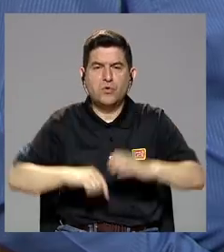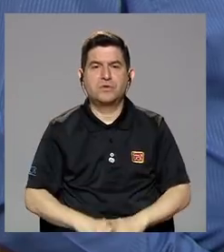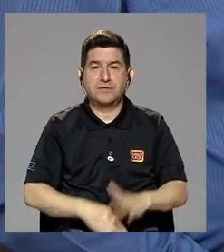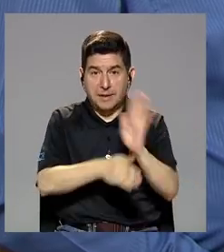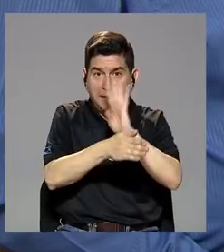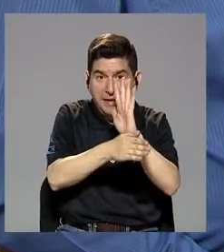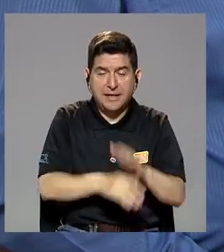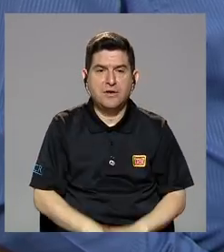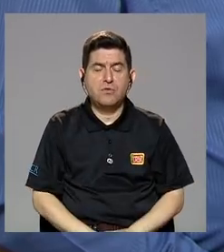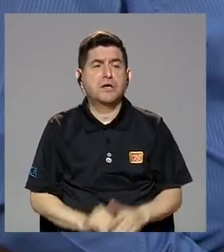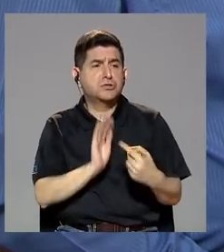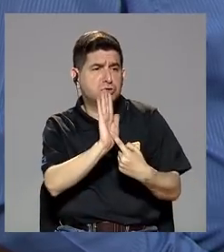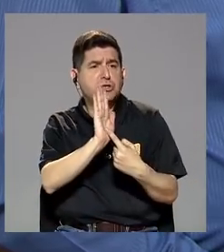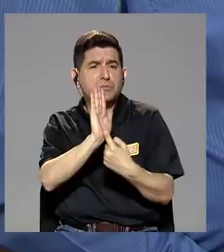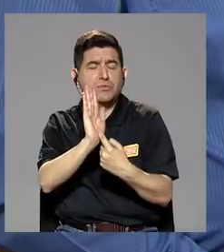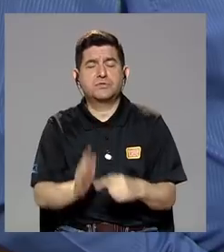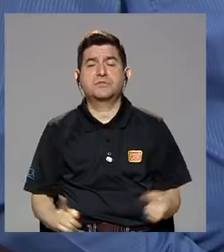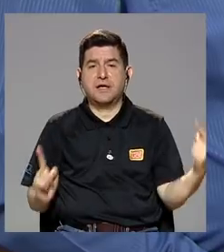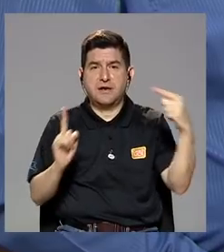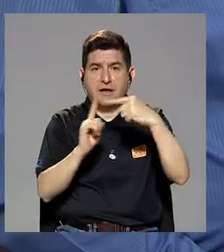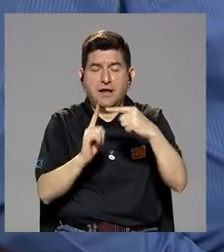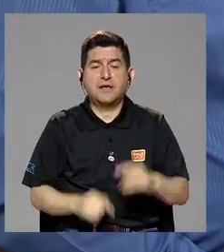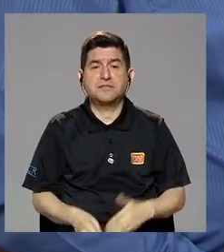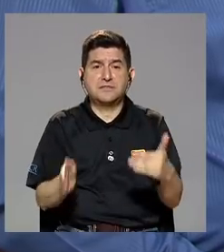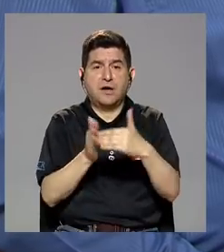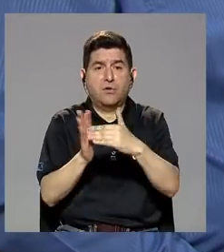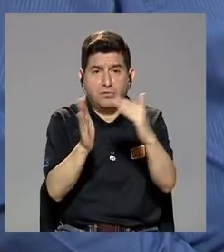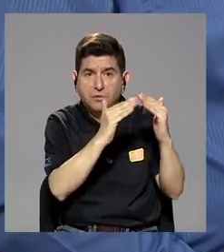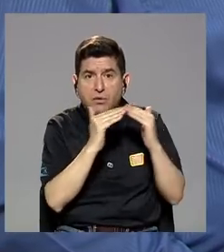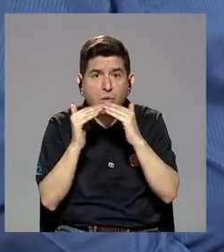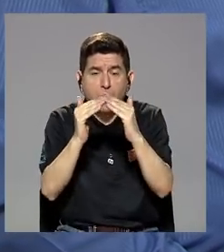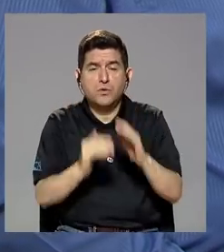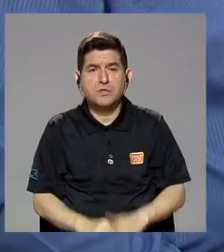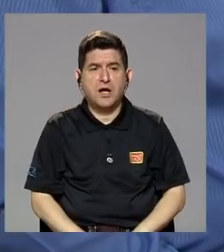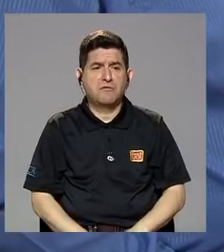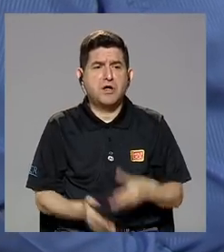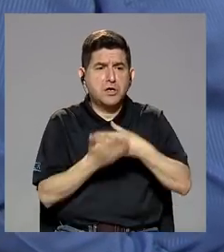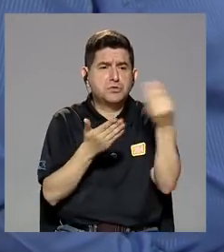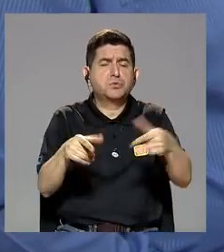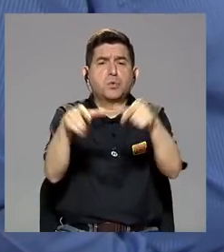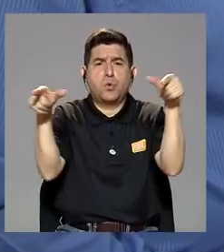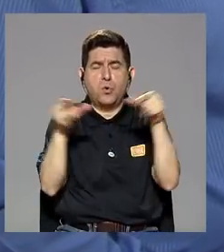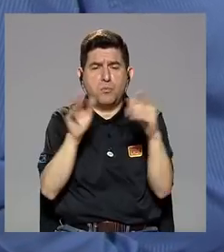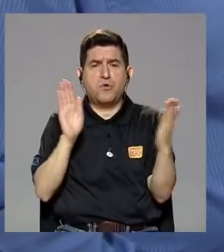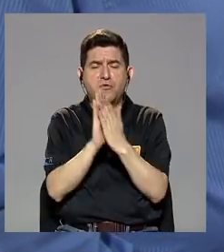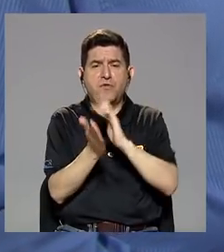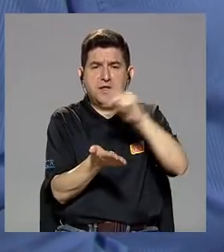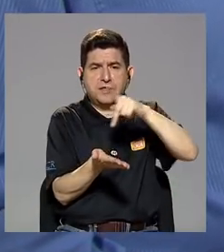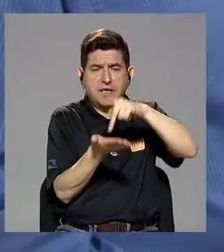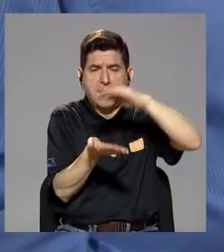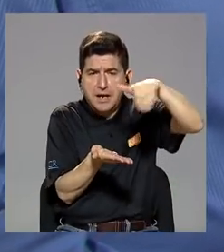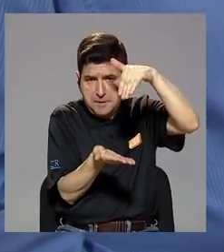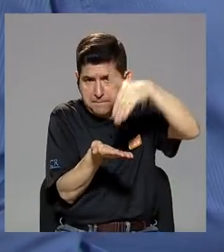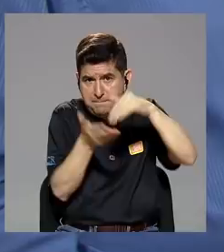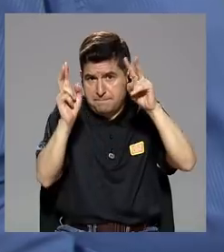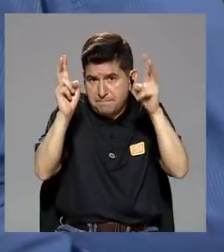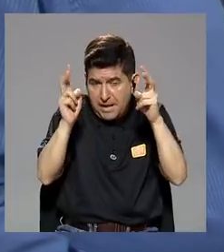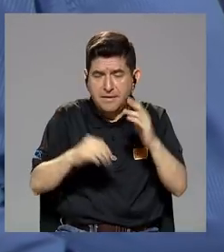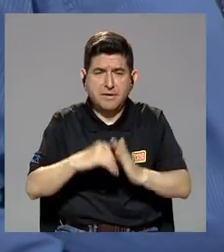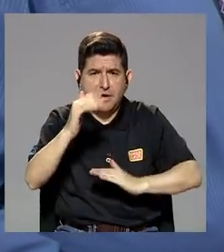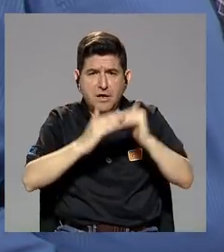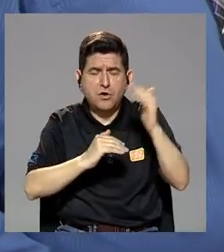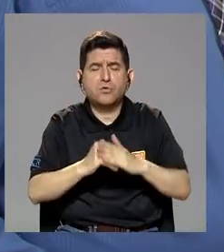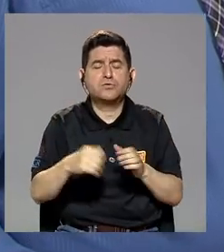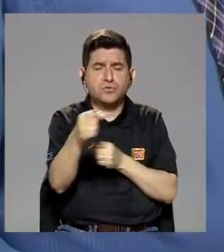mineros hasta que decidió irse al pueblo de nuevo y ahí se compró un terreno frente al parque central digamos y